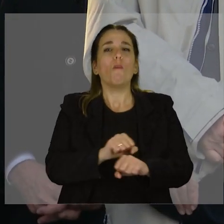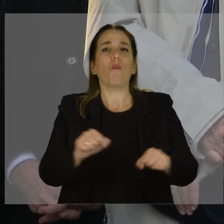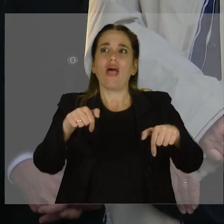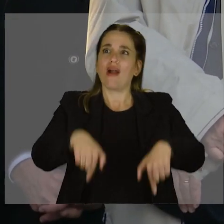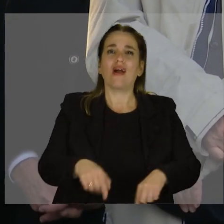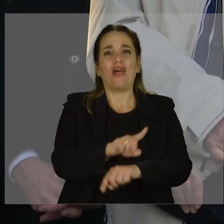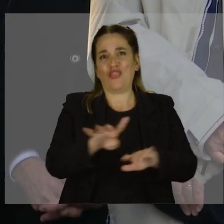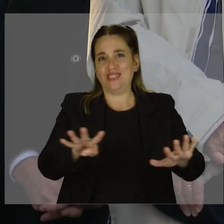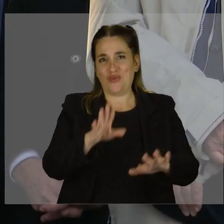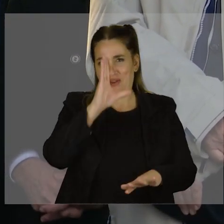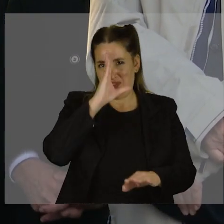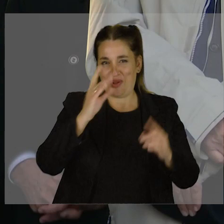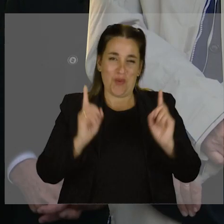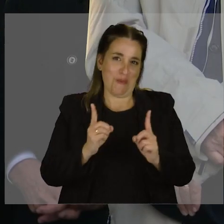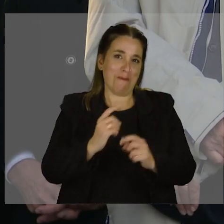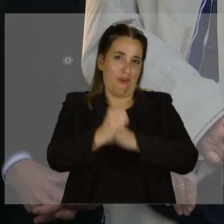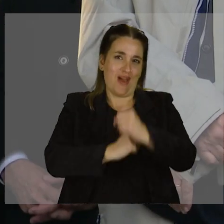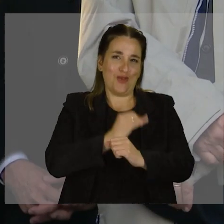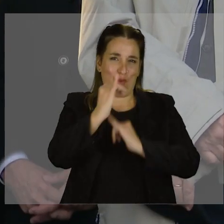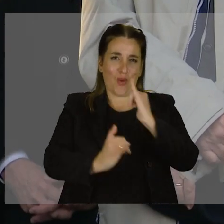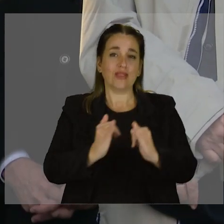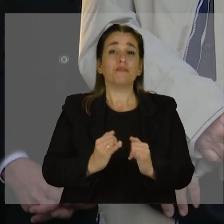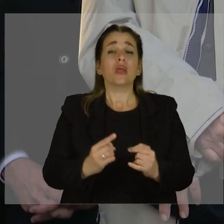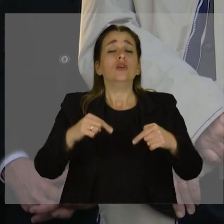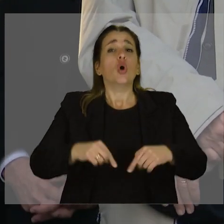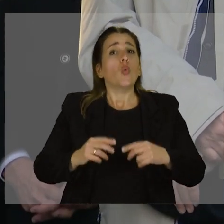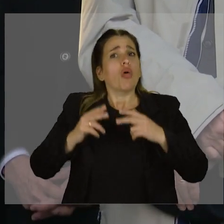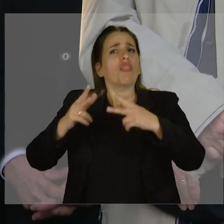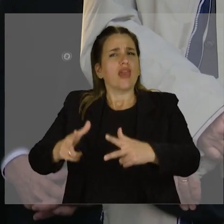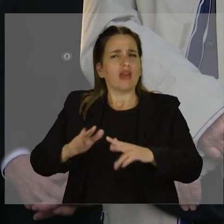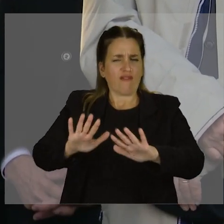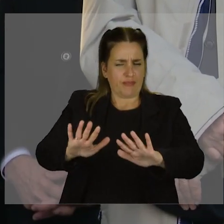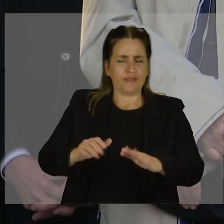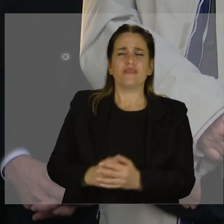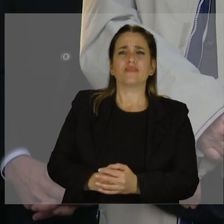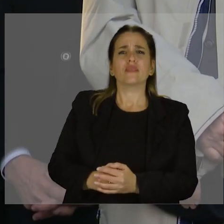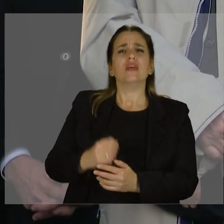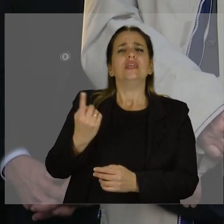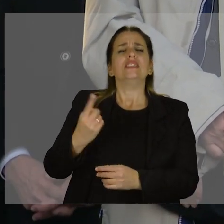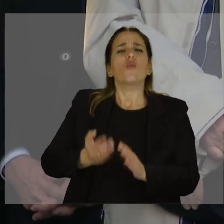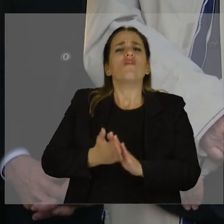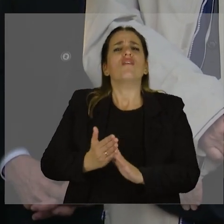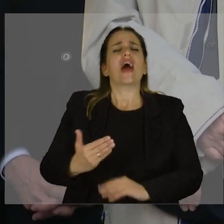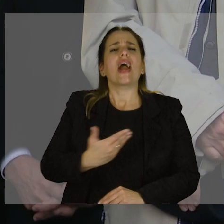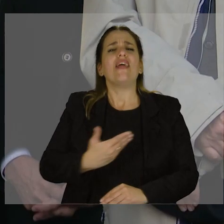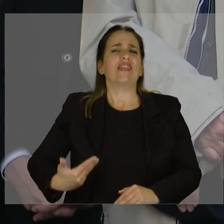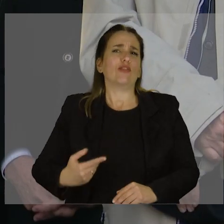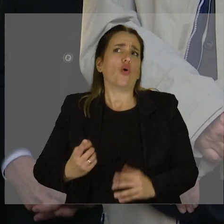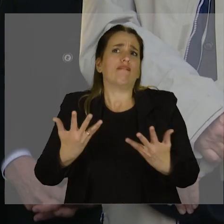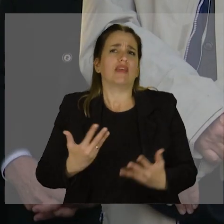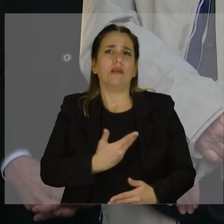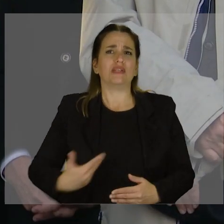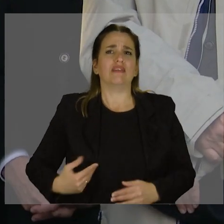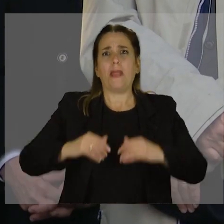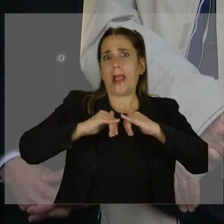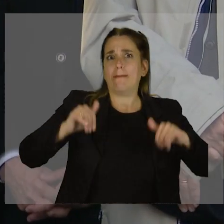que me podía haber pasado acá el 19 de febrero de ese mismo año. Y yo le dije a la mujer, escúcheme una cosa. Si un candidato a presidente en plena